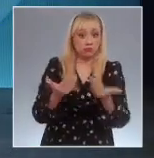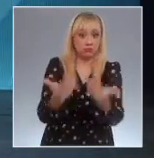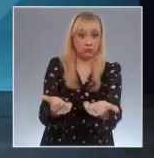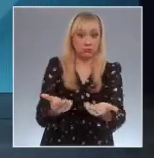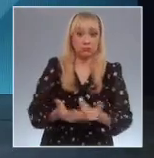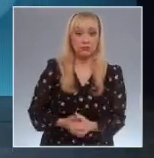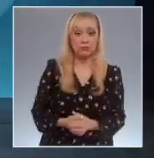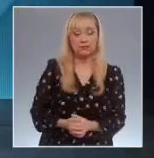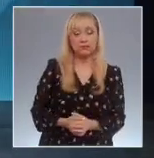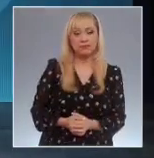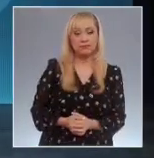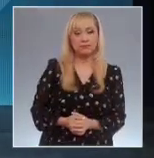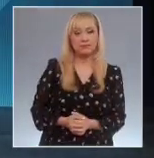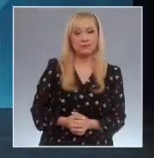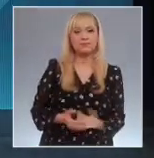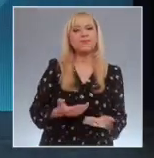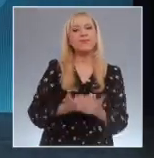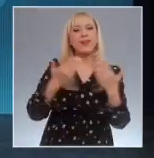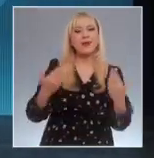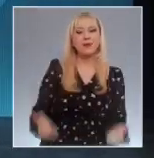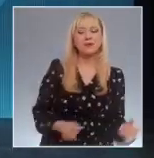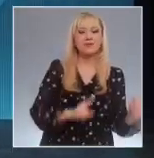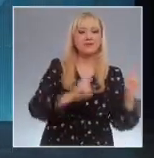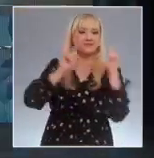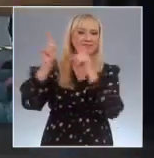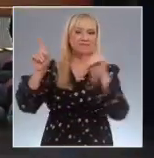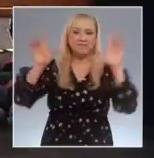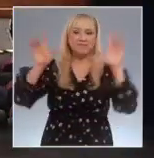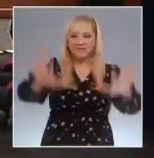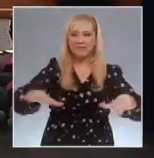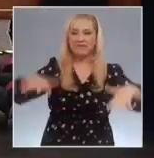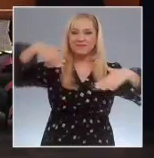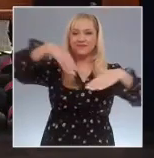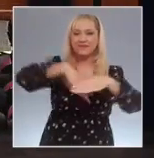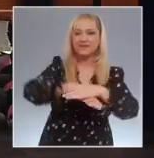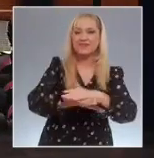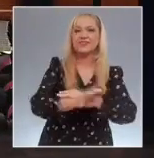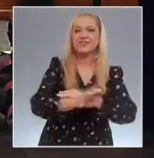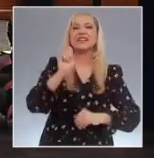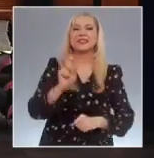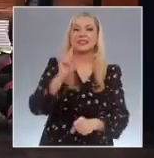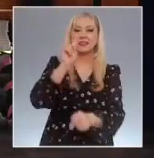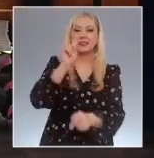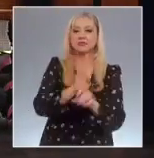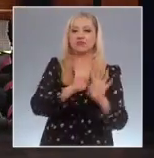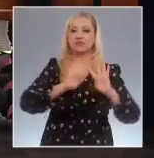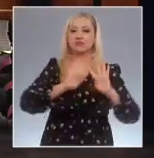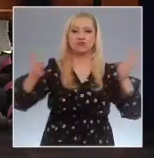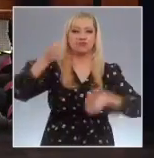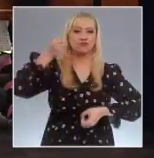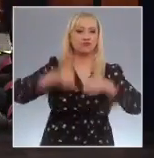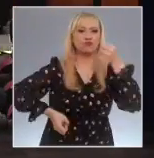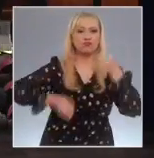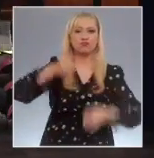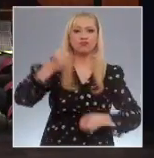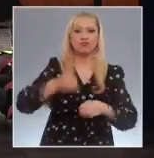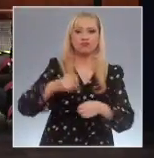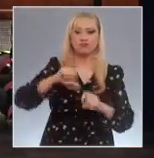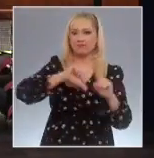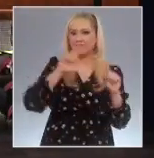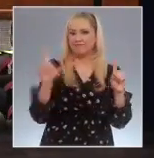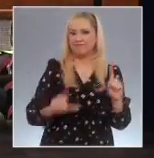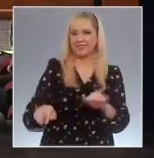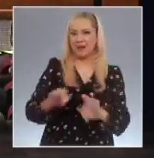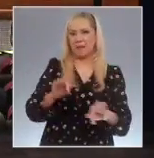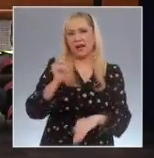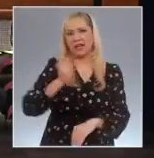Ahora nos trasladamos al auditorio Vicente Aguinaco del Consejo de la Judicatura Federal, en donde la ministra presidenta Norma Lucía Piña Hernández